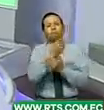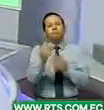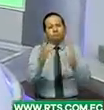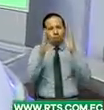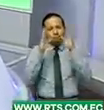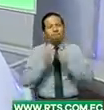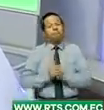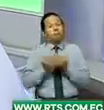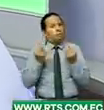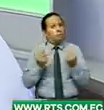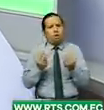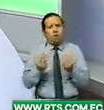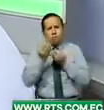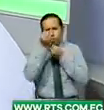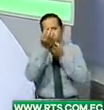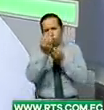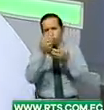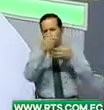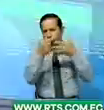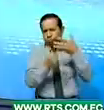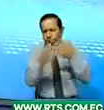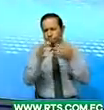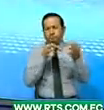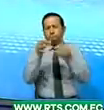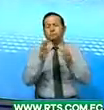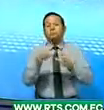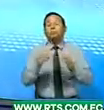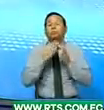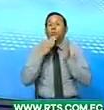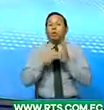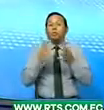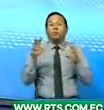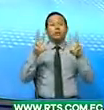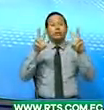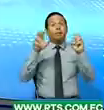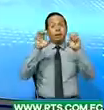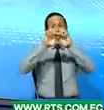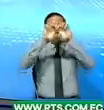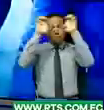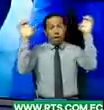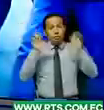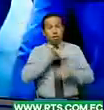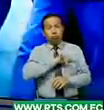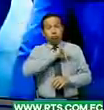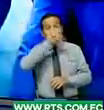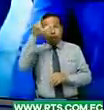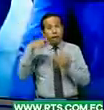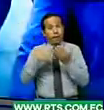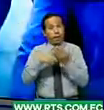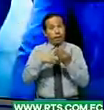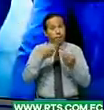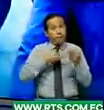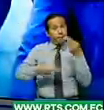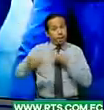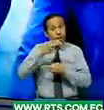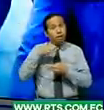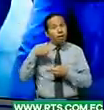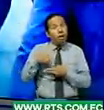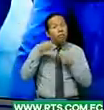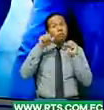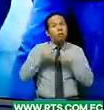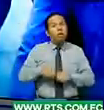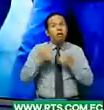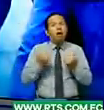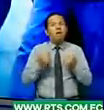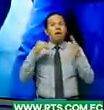Nosotros vamos rápidamente con la información. Les contamos que el sector de las aerolíneas será el primero en beneficiarse de la eliminación del